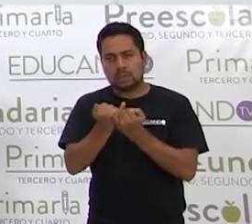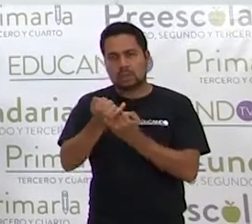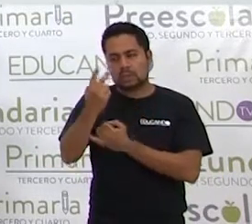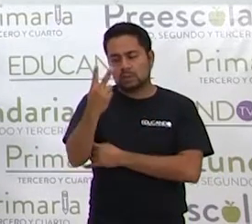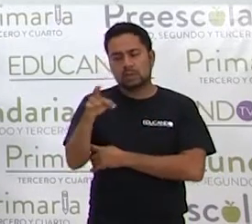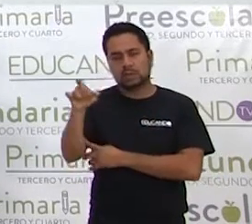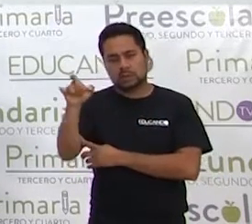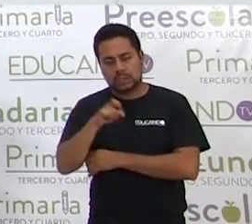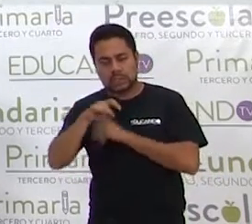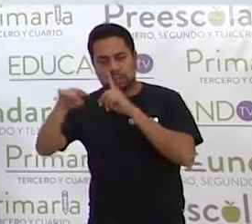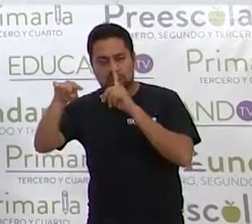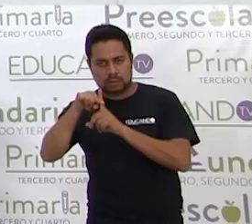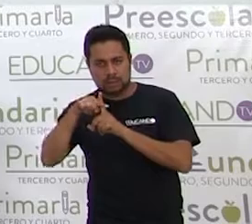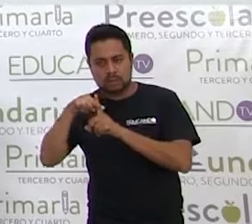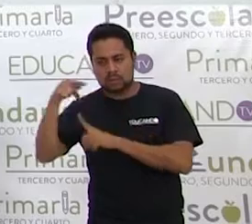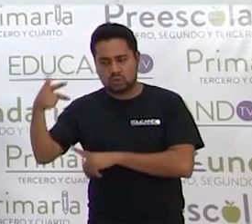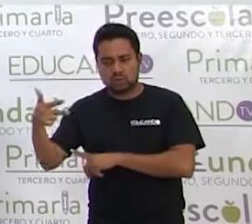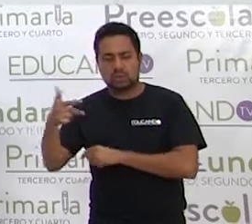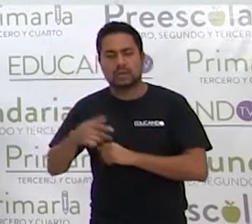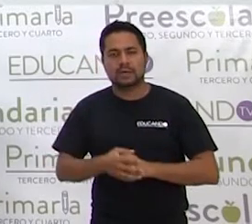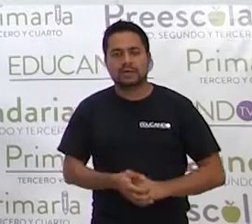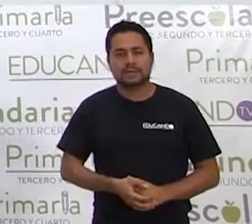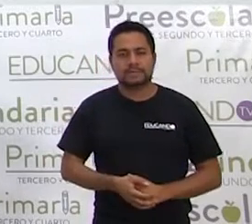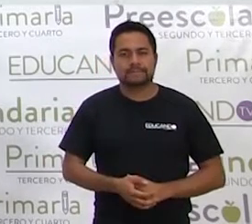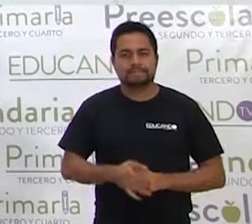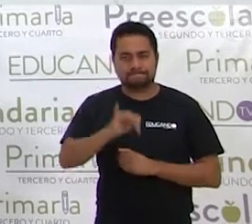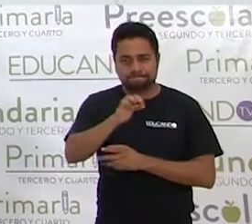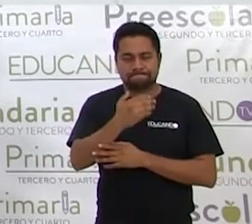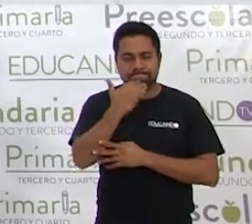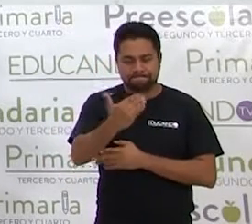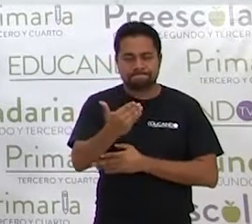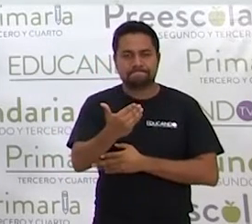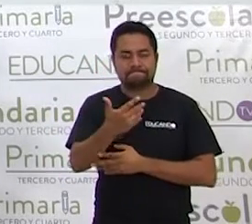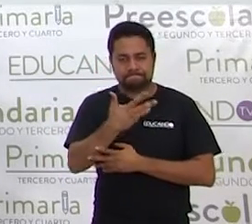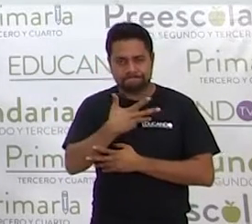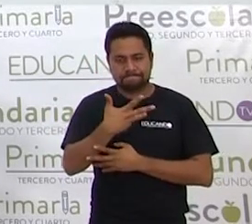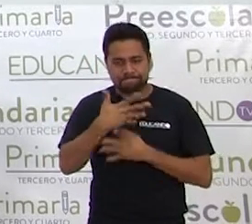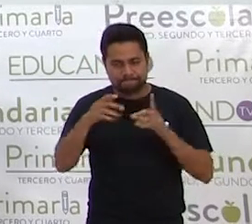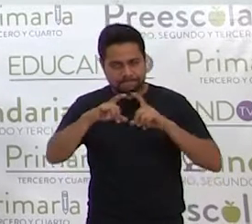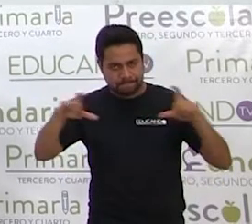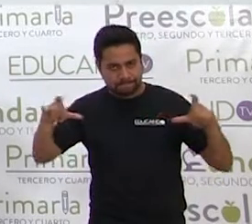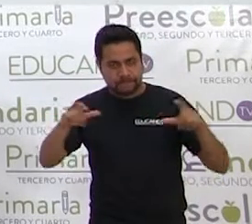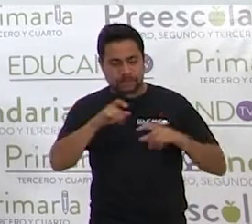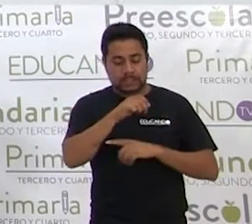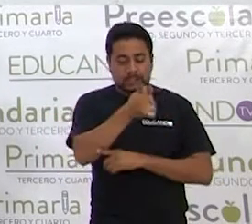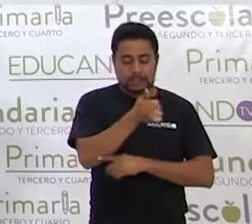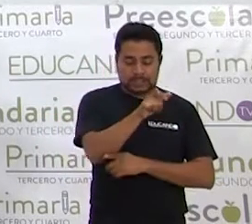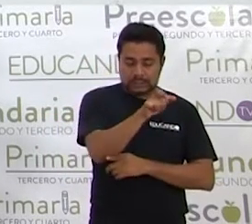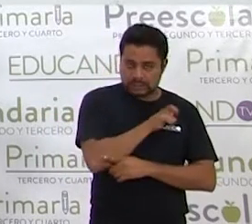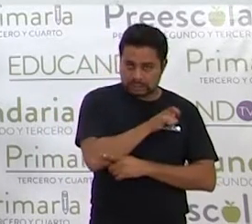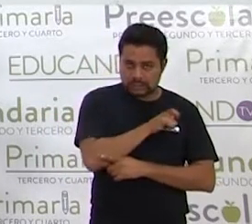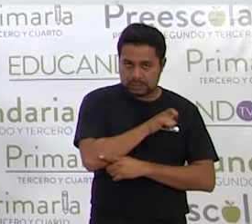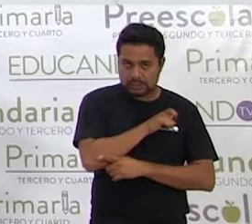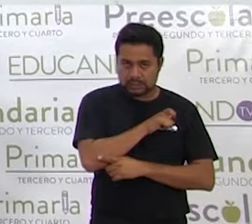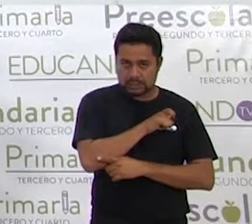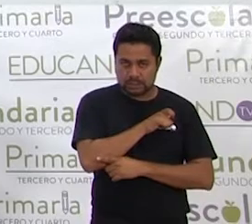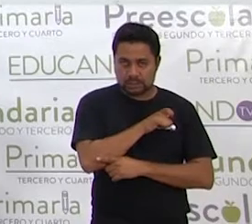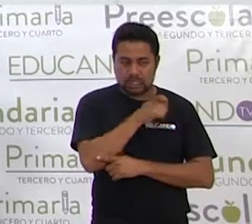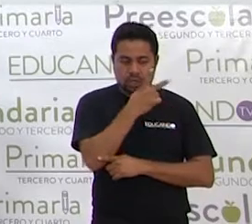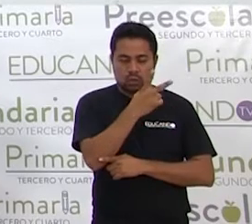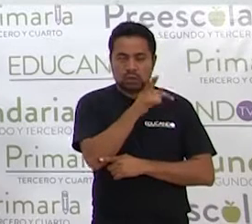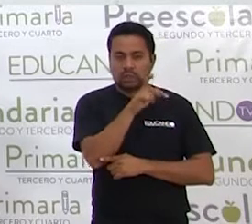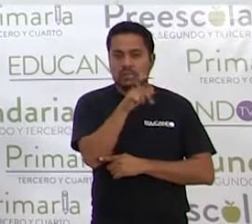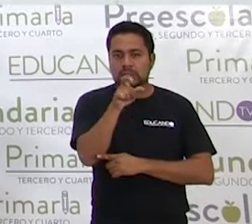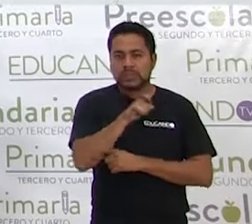x + 8 y tenemos 6x si el 2x